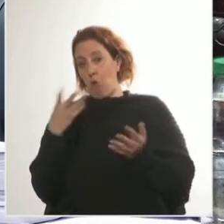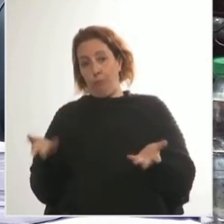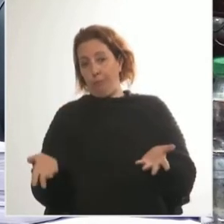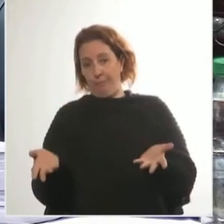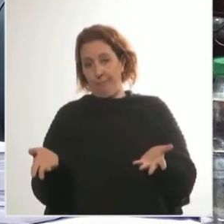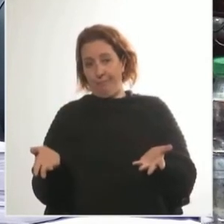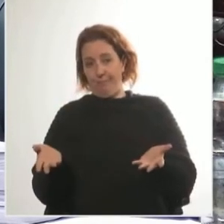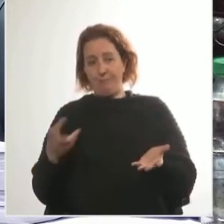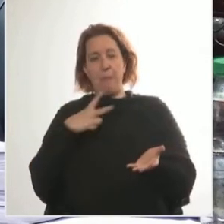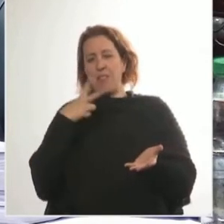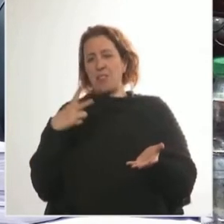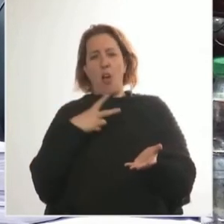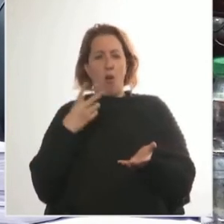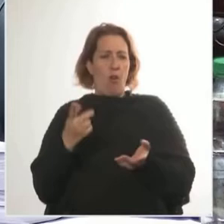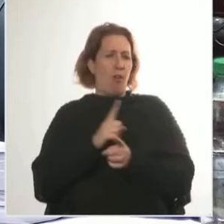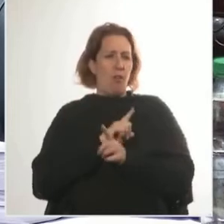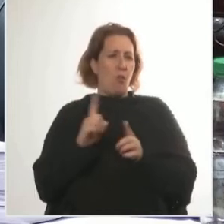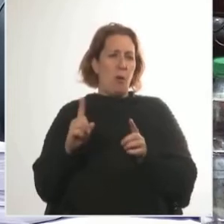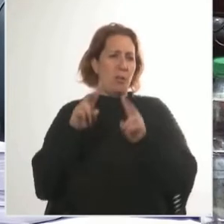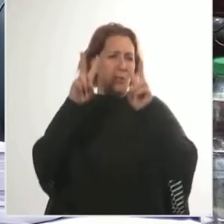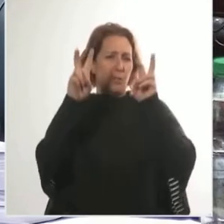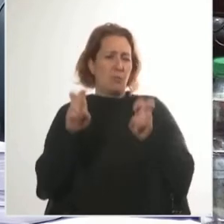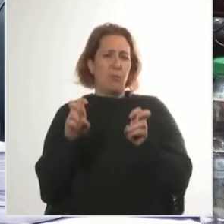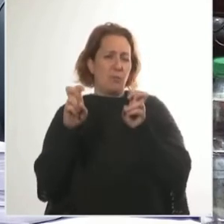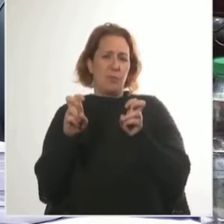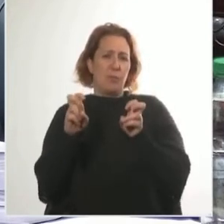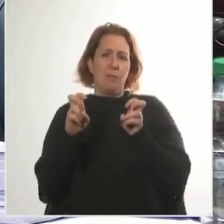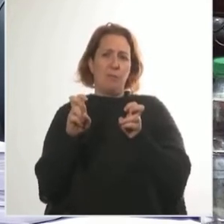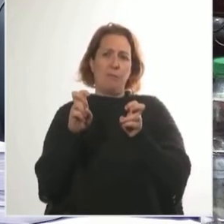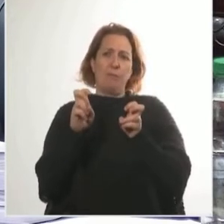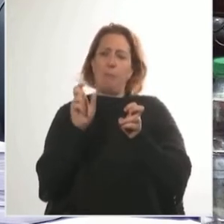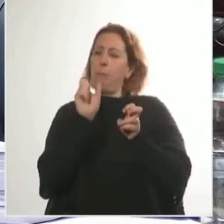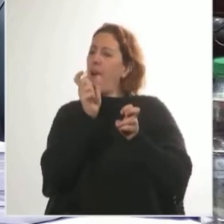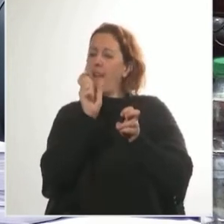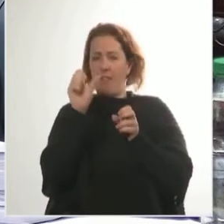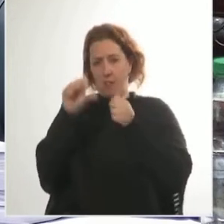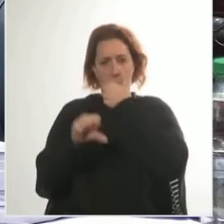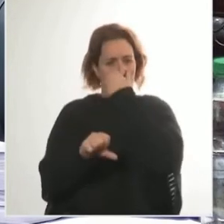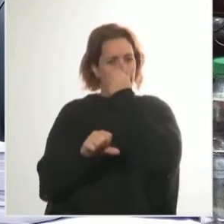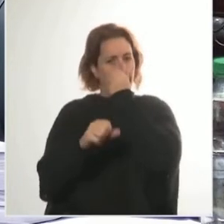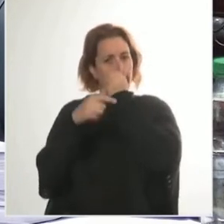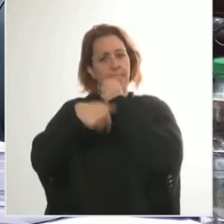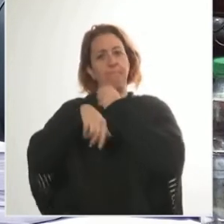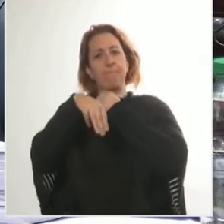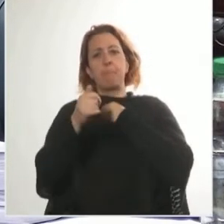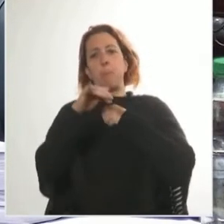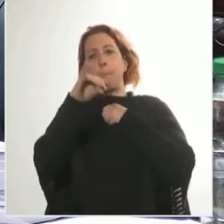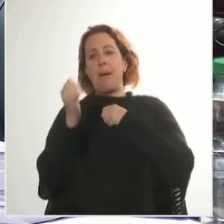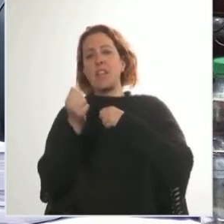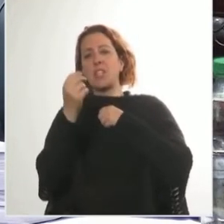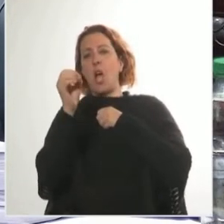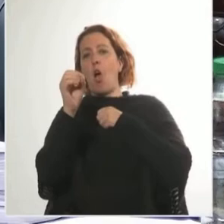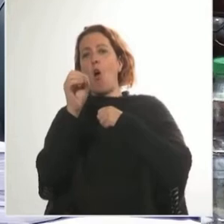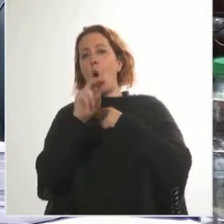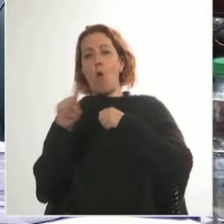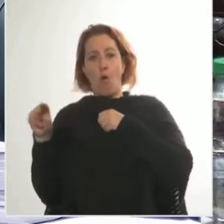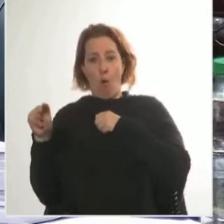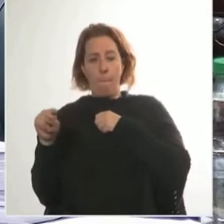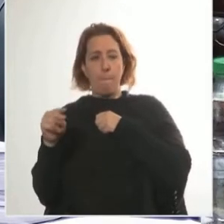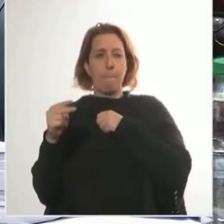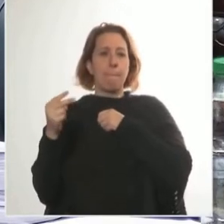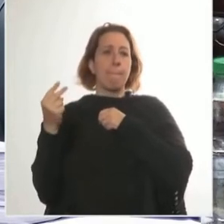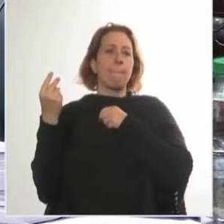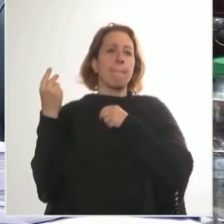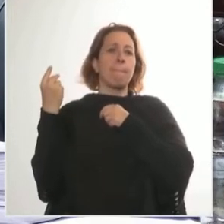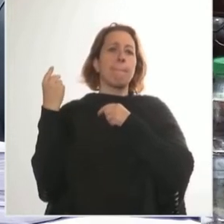oro. El término malla oro no es despreciativo. El término malla oro es el que utilizó el propio presidente de la República en el